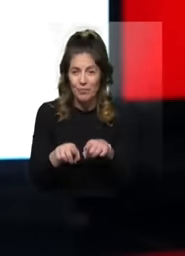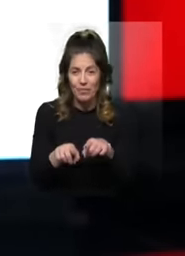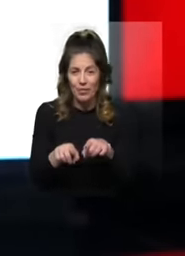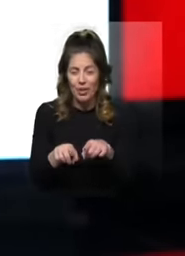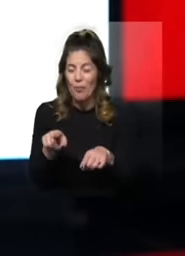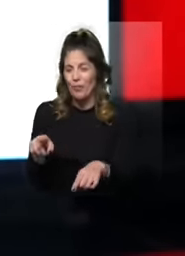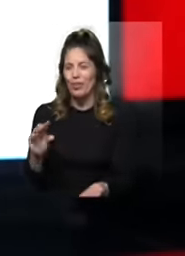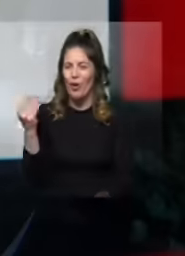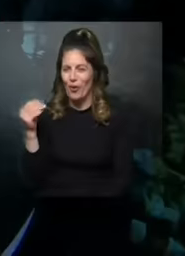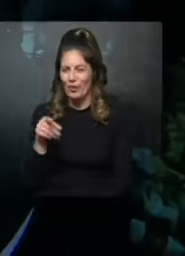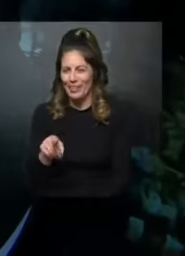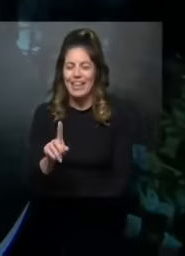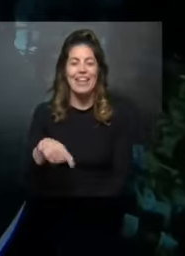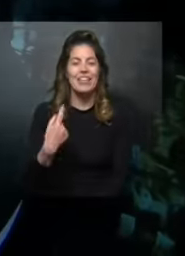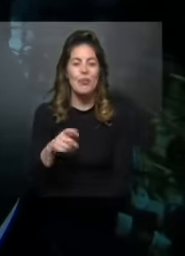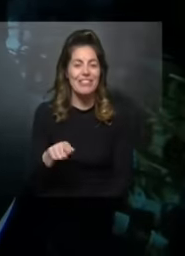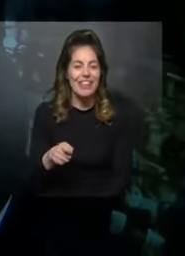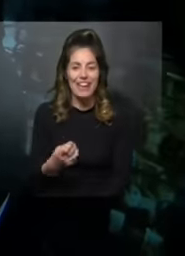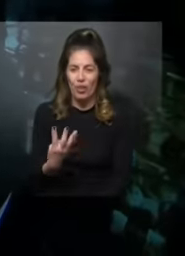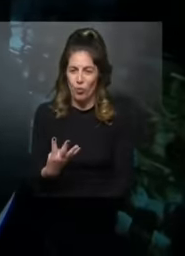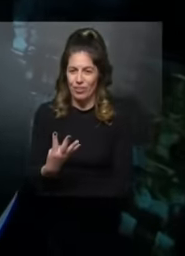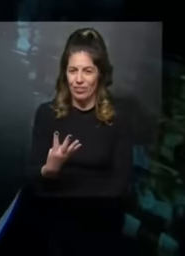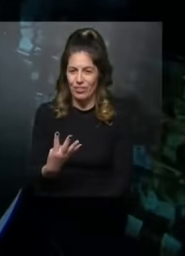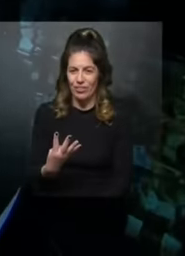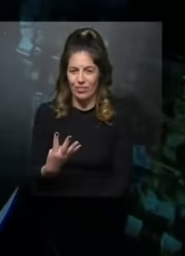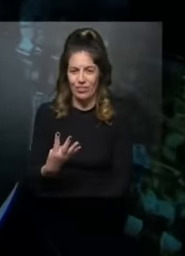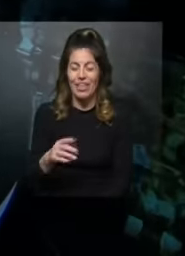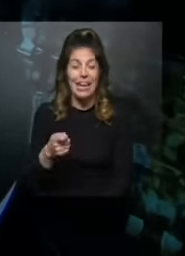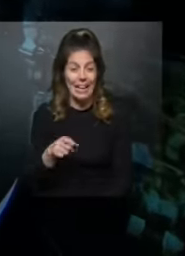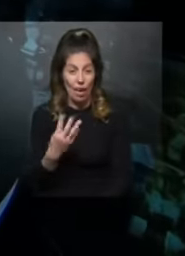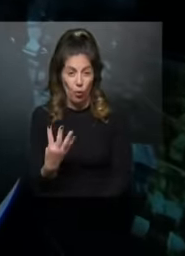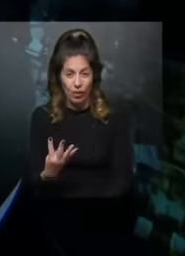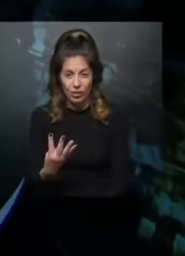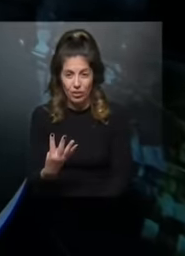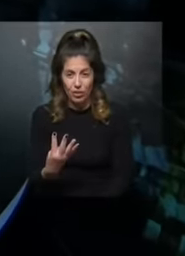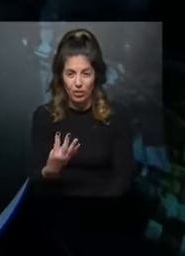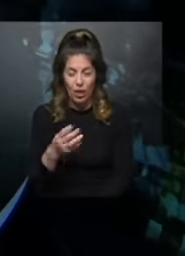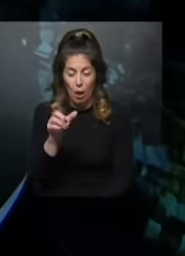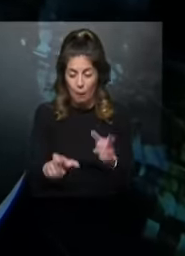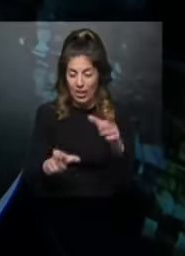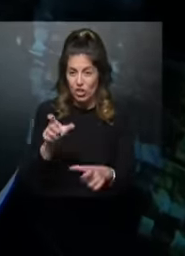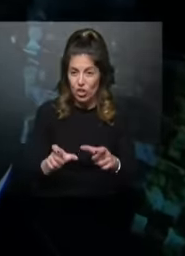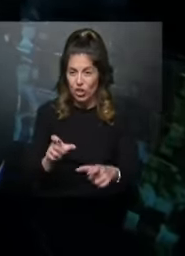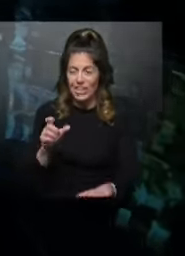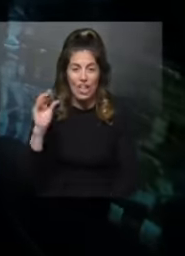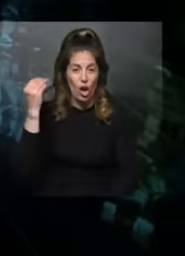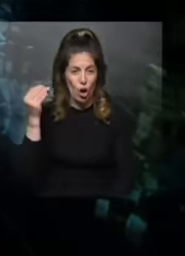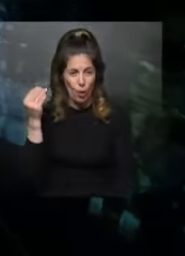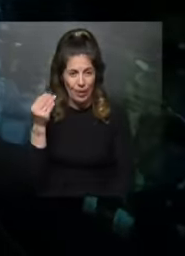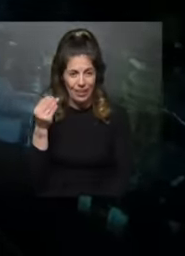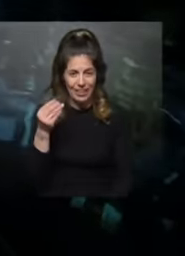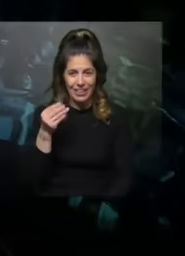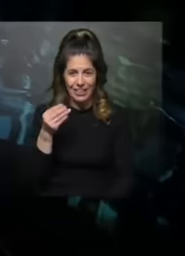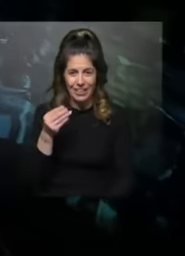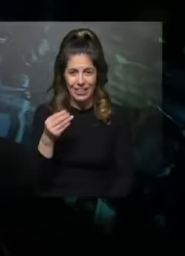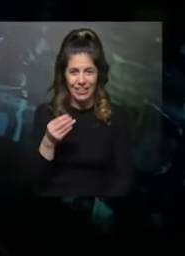No, no. Y después bueno, en Canal 4. No, bueno. Y en Canal 4, gente joven, porque estaba la gente en Canal 5, y en Canal